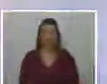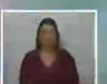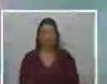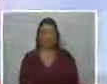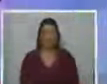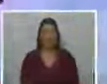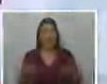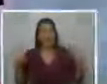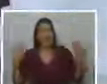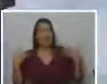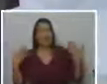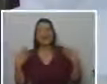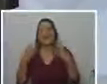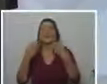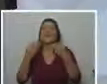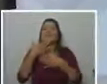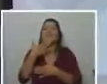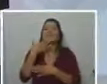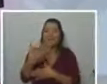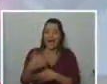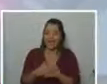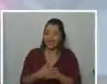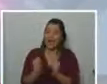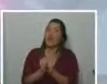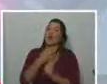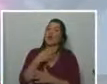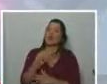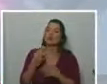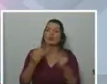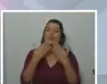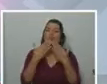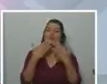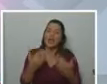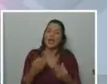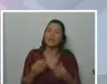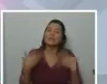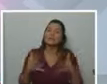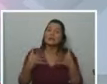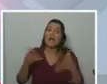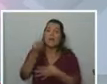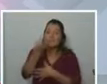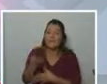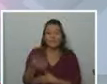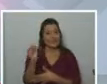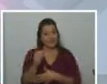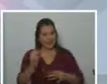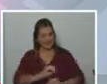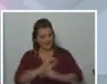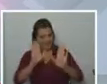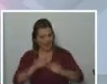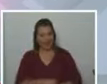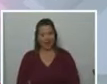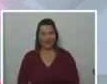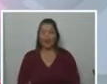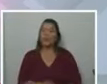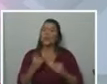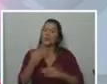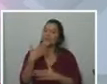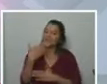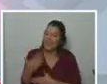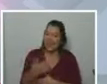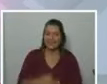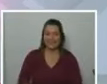400 mil colones. Felicidades, doña Lidia. No, con mucho gusto. Gracias, es una bendición. Así claro, es. Claro, por así supuesto. Es. Sí, muy amables.